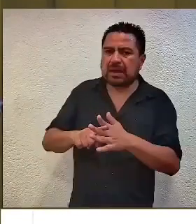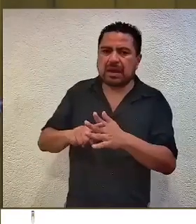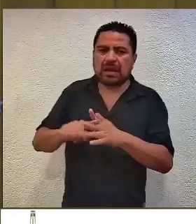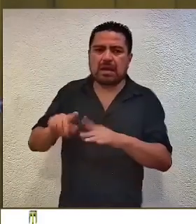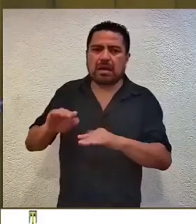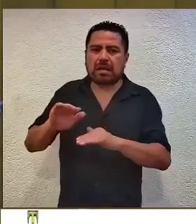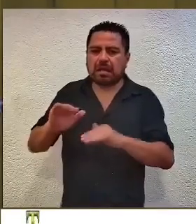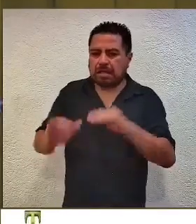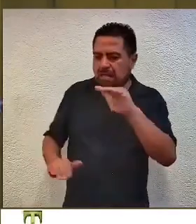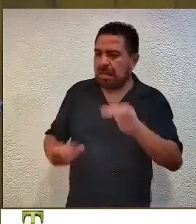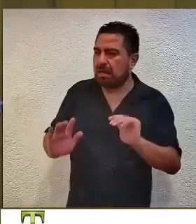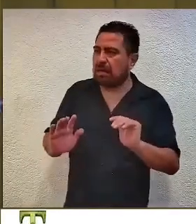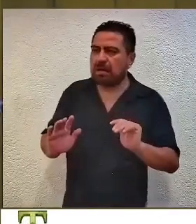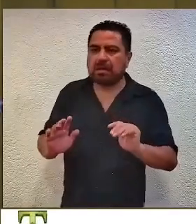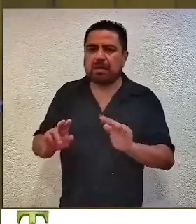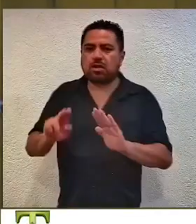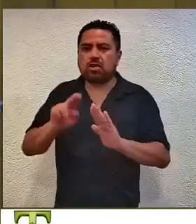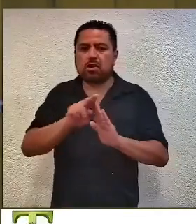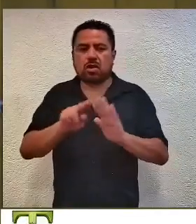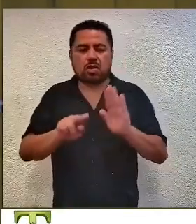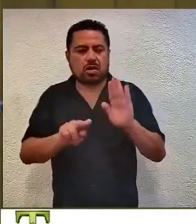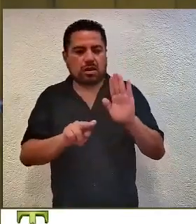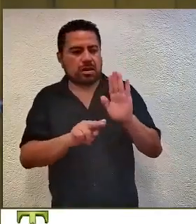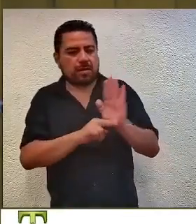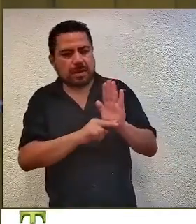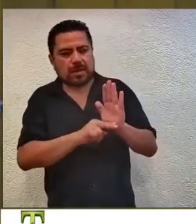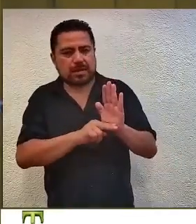vulneración de su normatividad